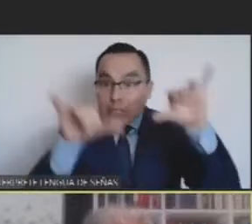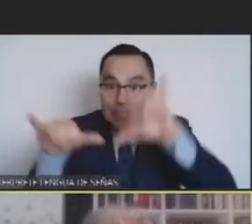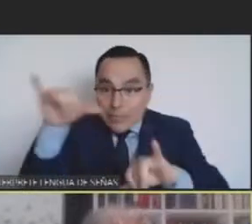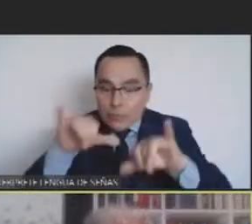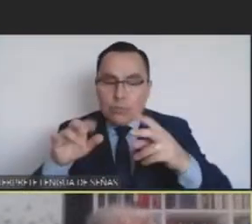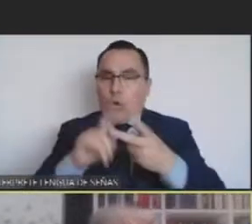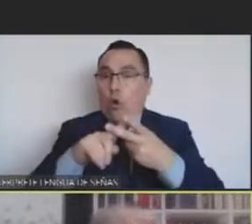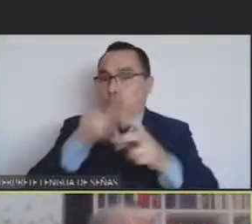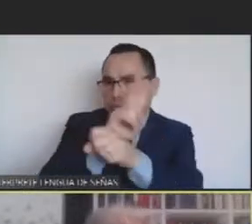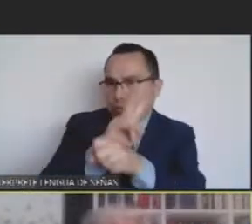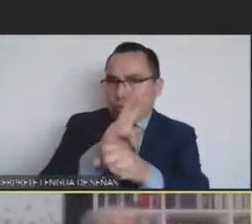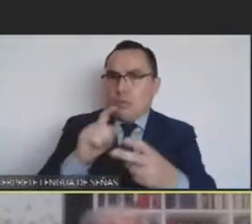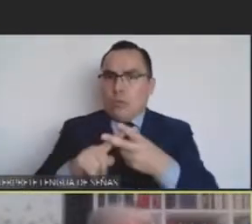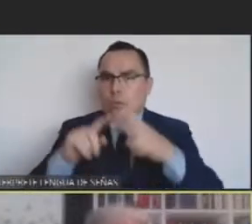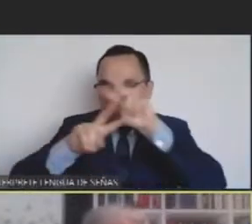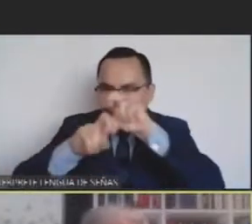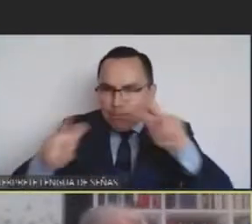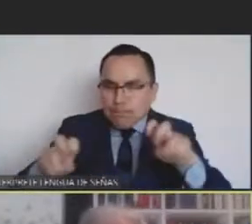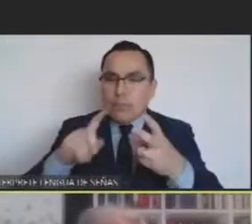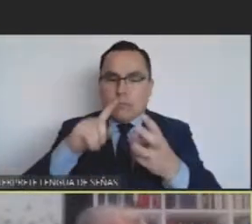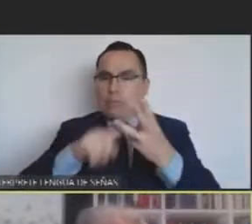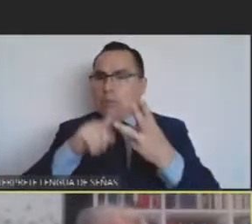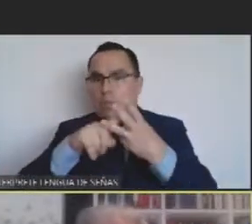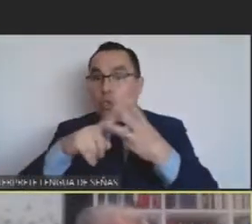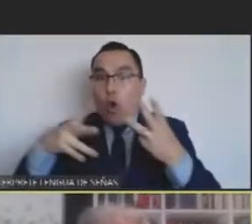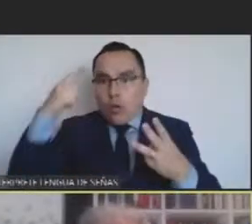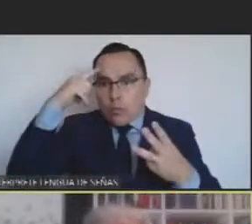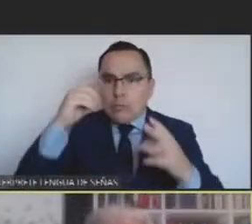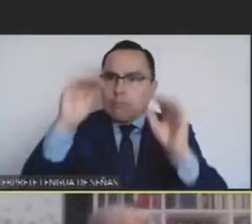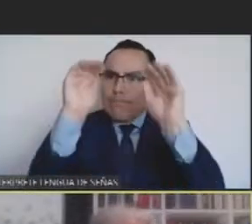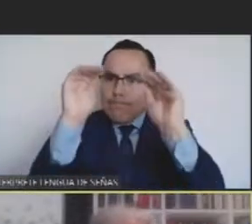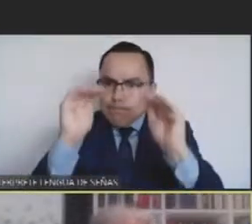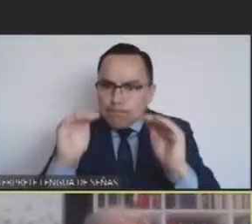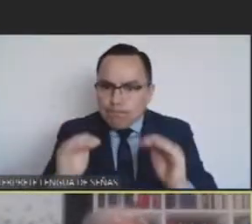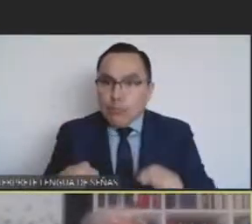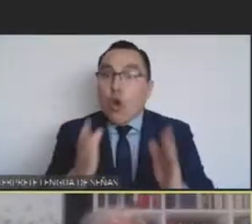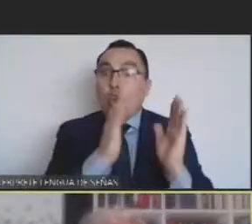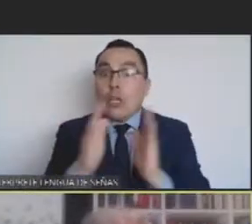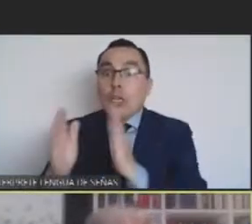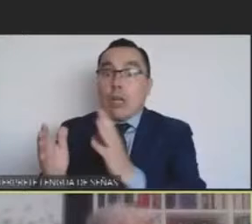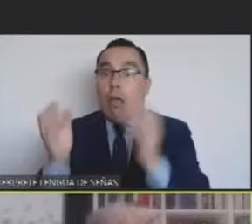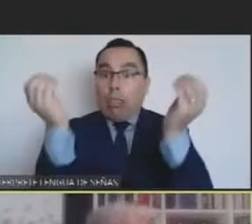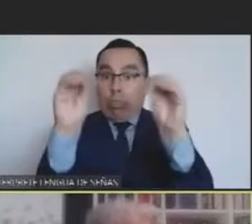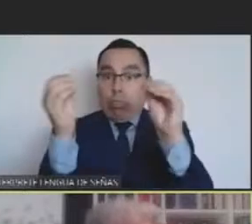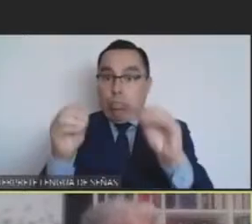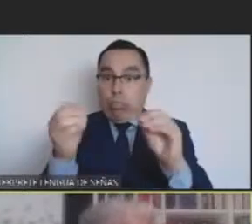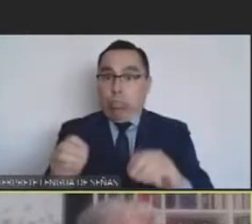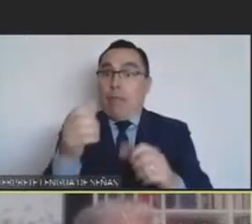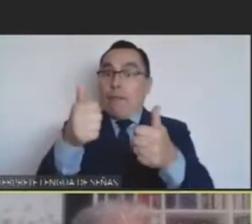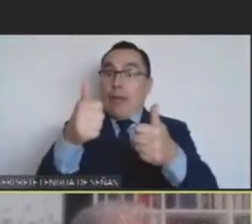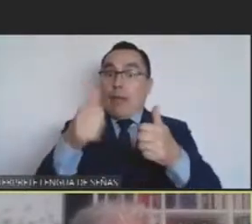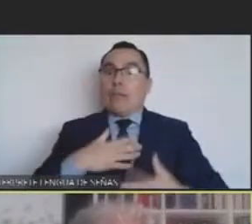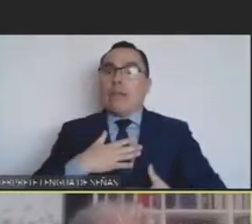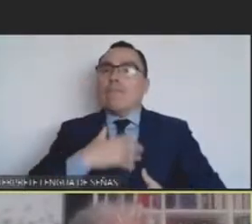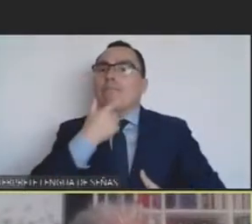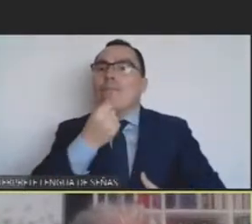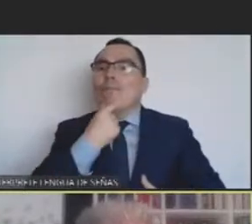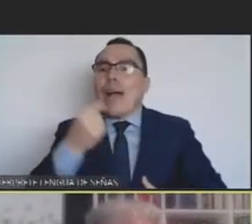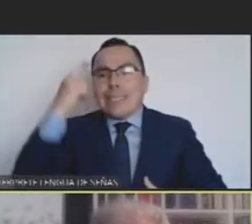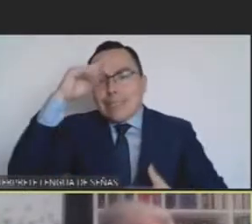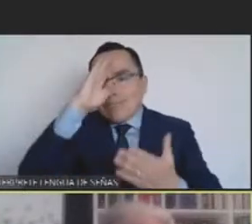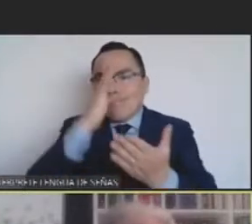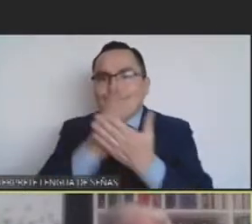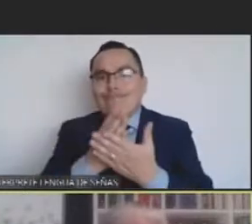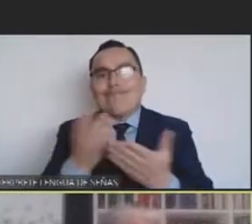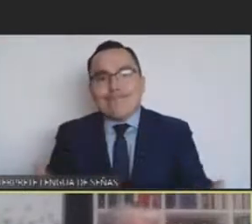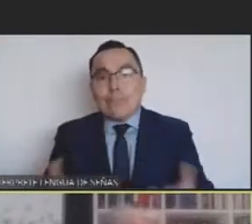mejor la pandemia. Hay muchísimas ganas, han habido, etcétera, hay muchas iniciativas, y muchas de ellas han topado con que no está la información para